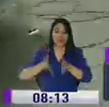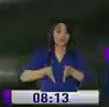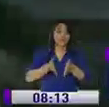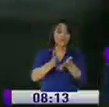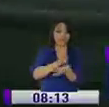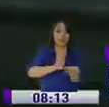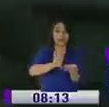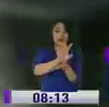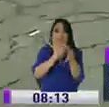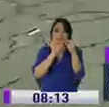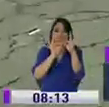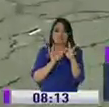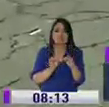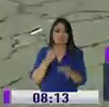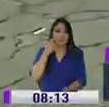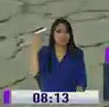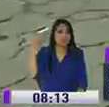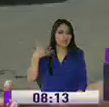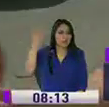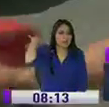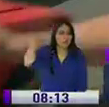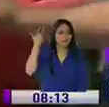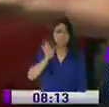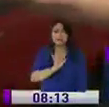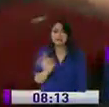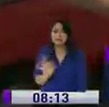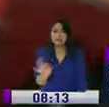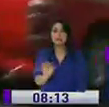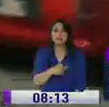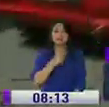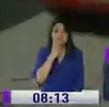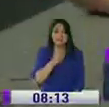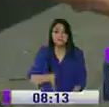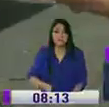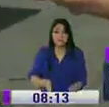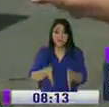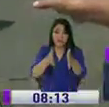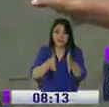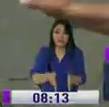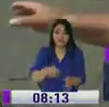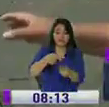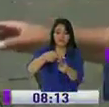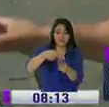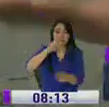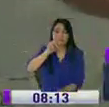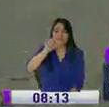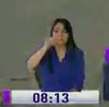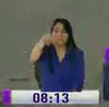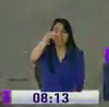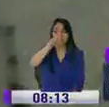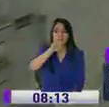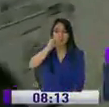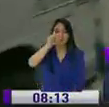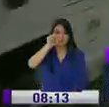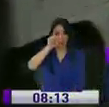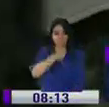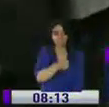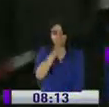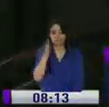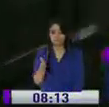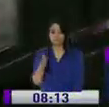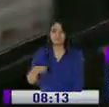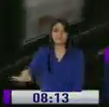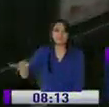han sido intervenidas hace varios años. Y usted ve esa calle, la Fernando de Aquilema, el Condado. Y si usted va al sector